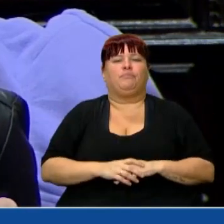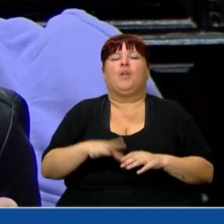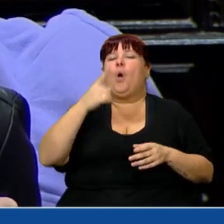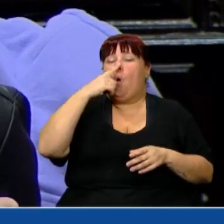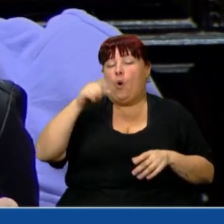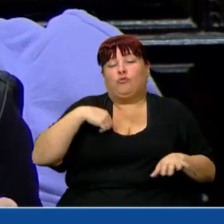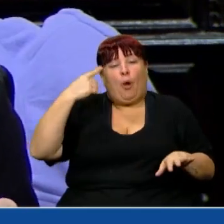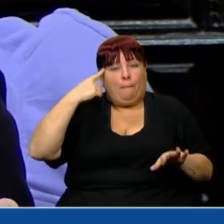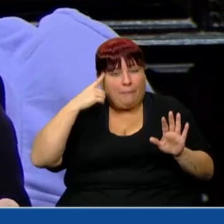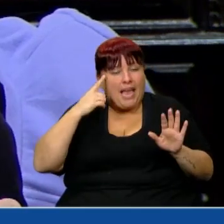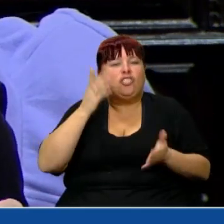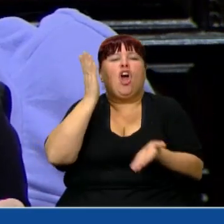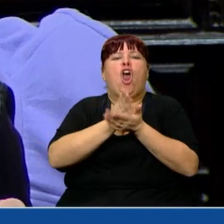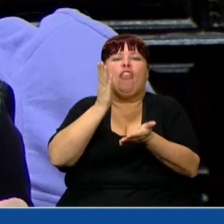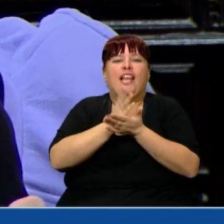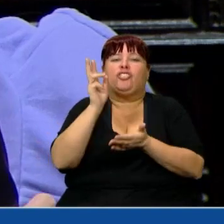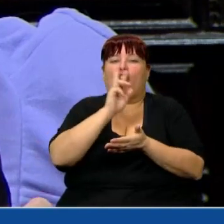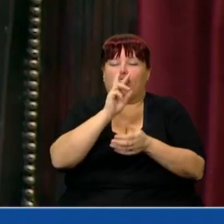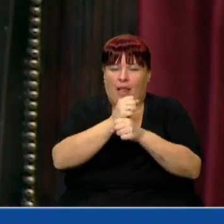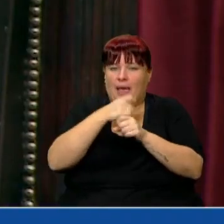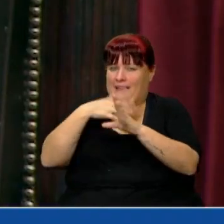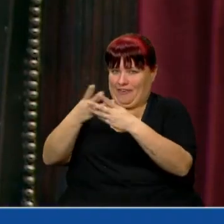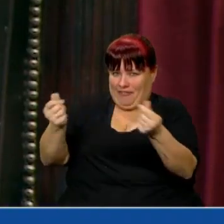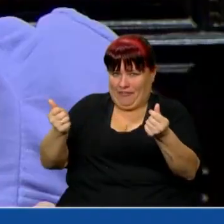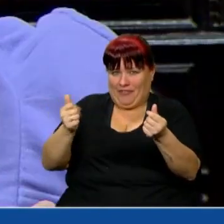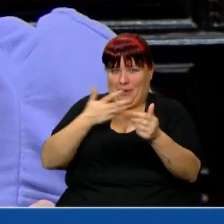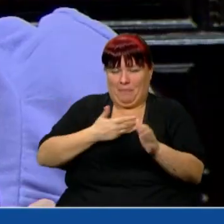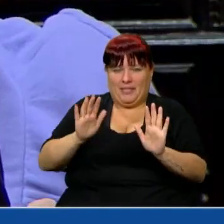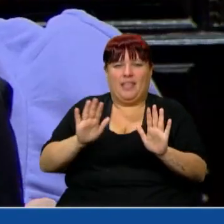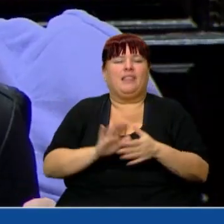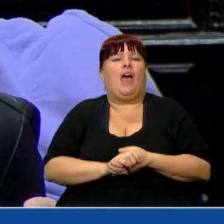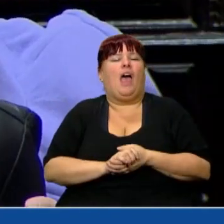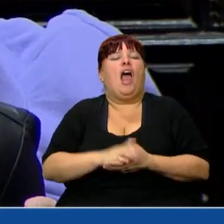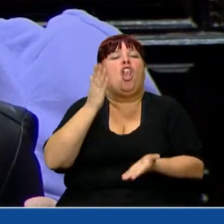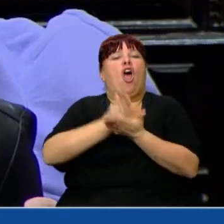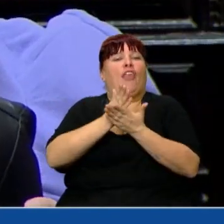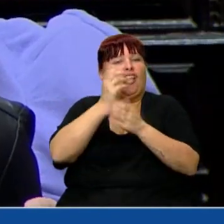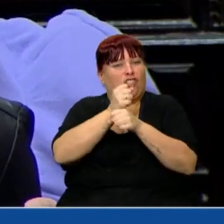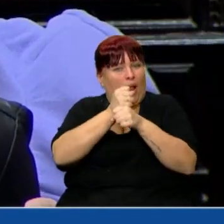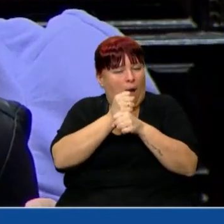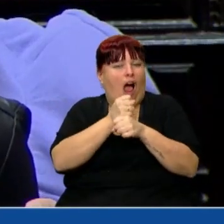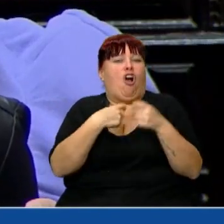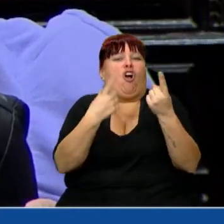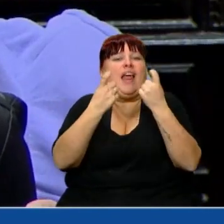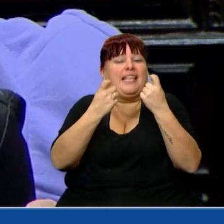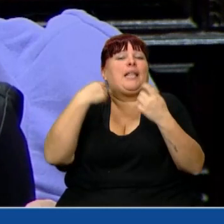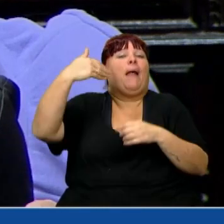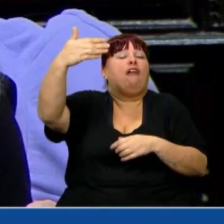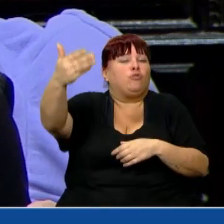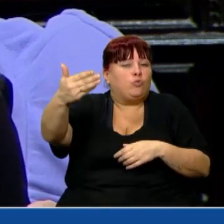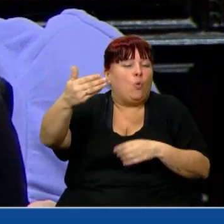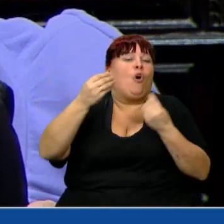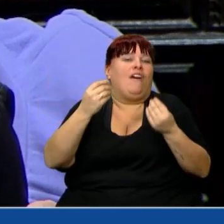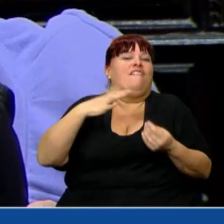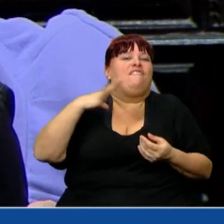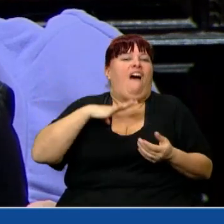Finalmente, creo que los derechos laborales, y con esto termino, Presidenta, que los derechos laborales que necesita el futuro son